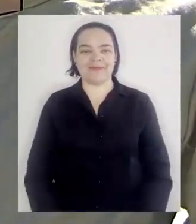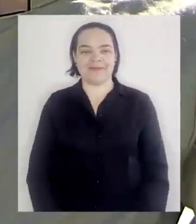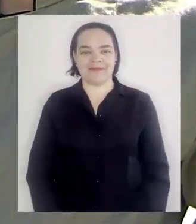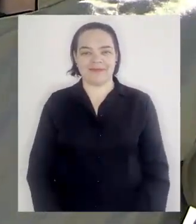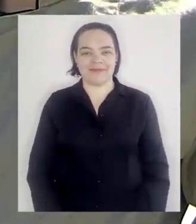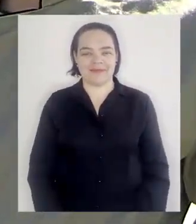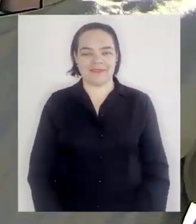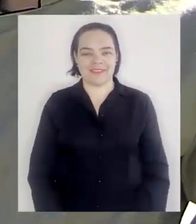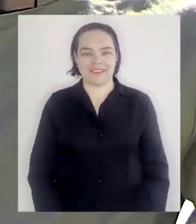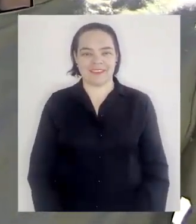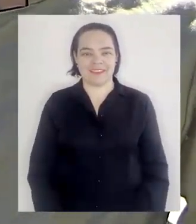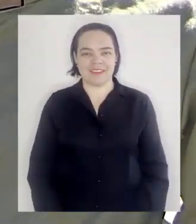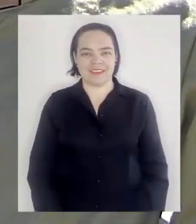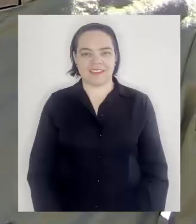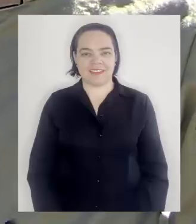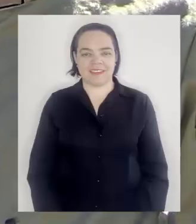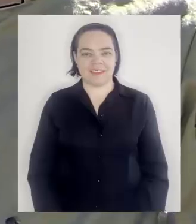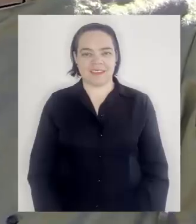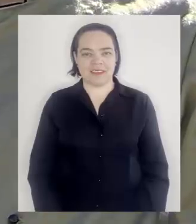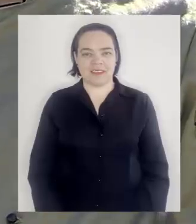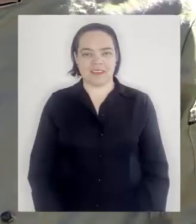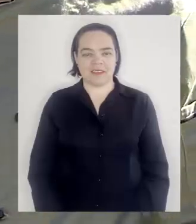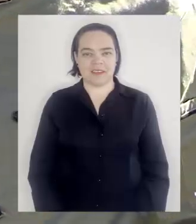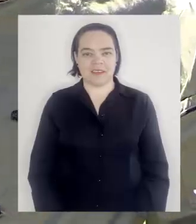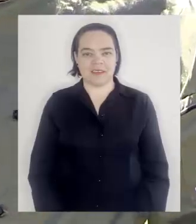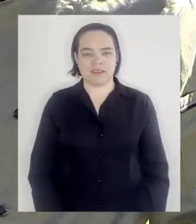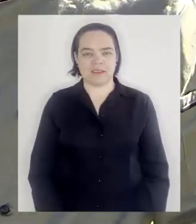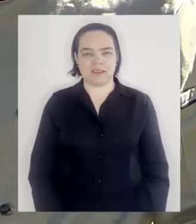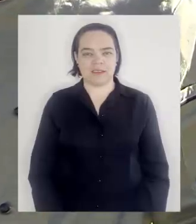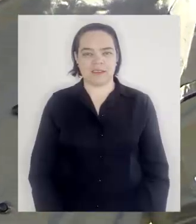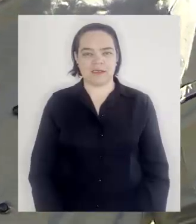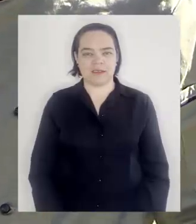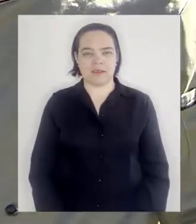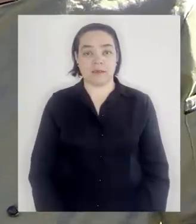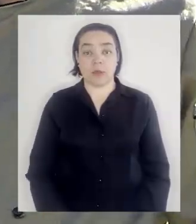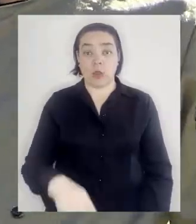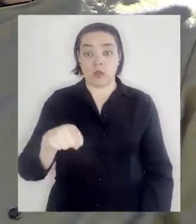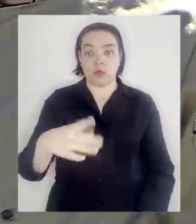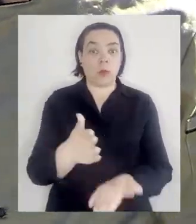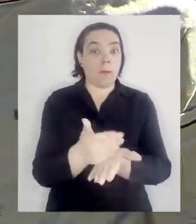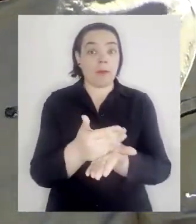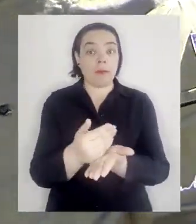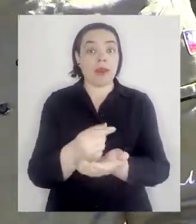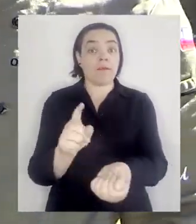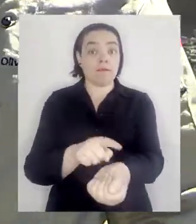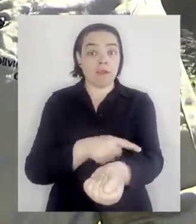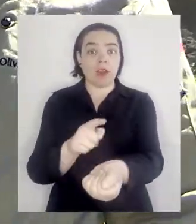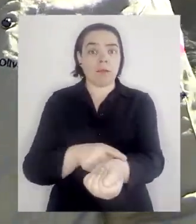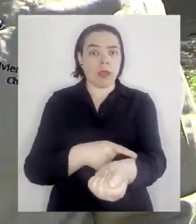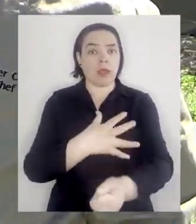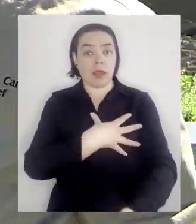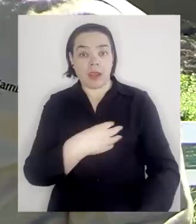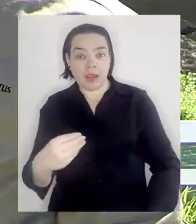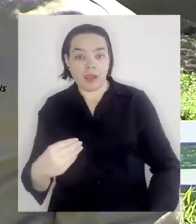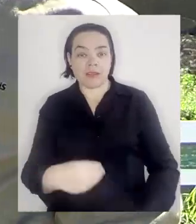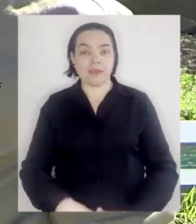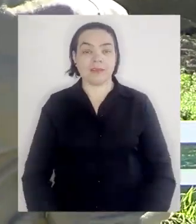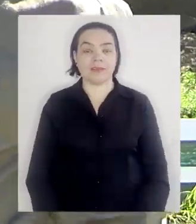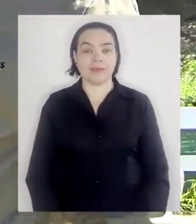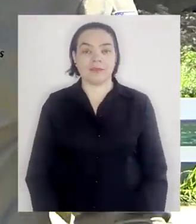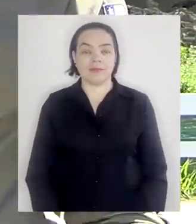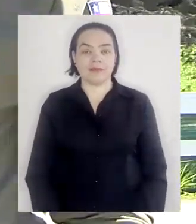Y esto tú lo haces en familia, con tu hija. Sí, normalmente y, es algo que y de repente conmigo. Uno